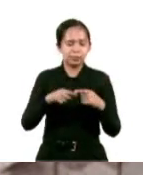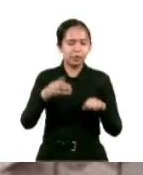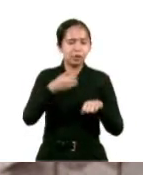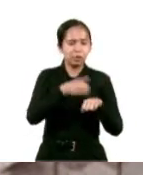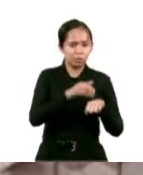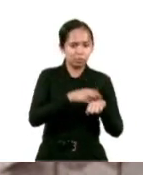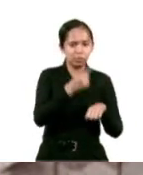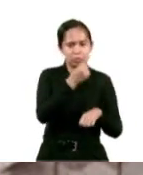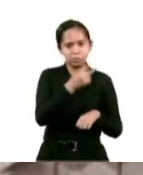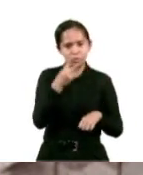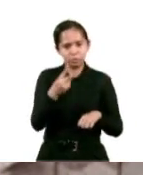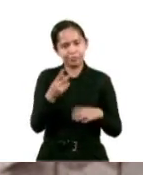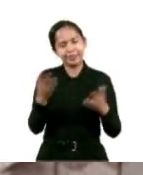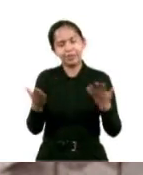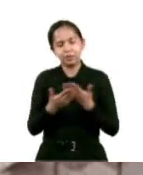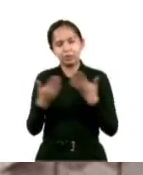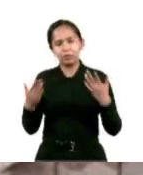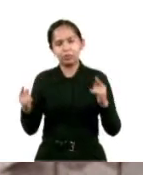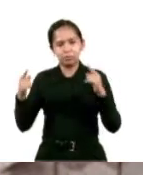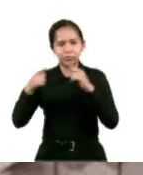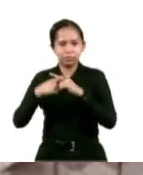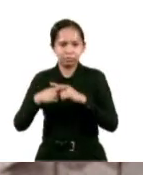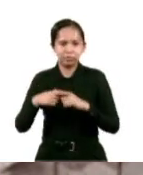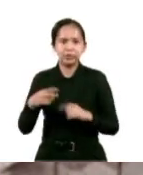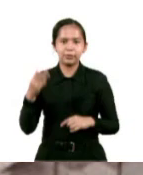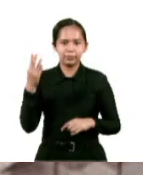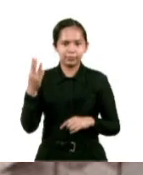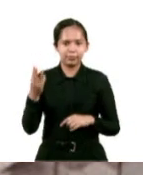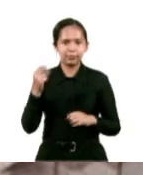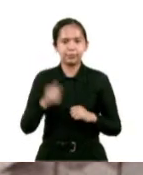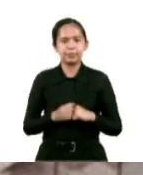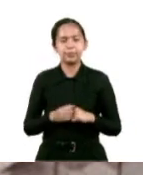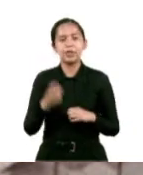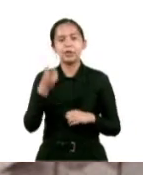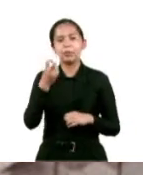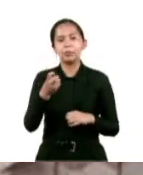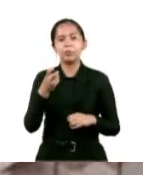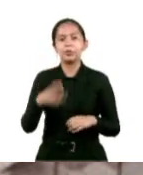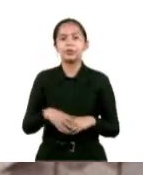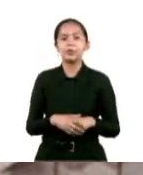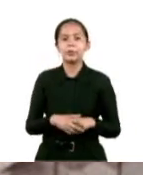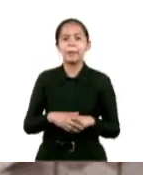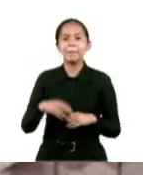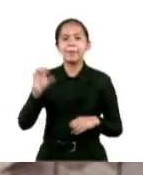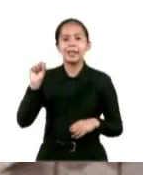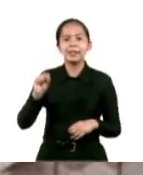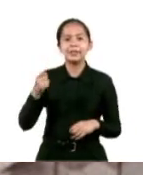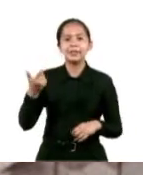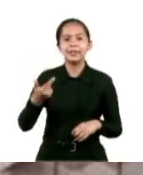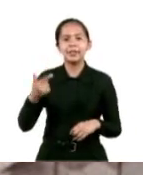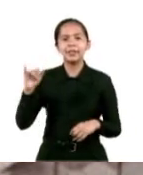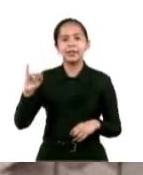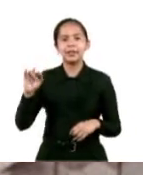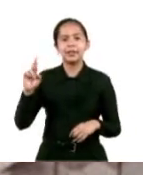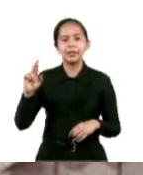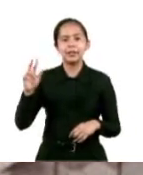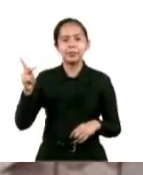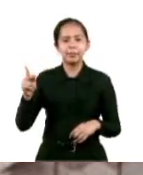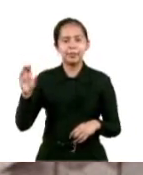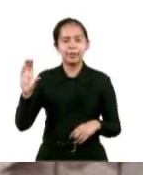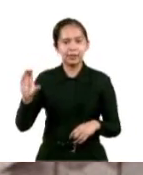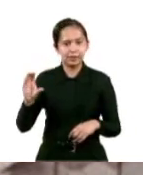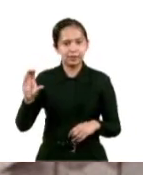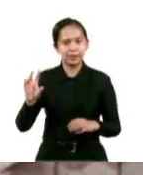2, razón por la cual ha sido rechazado por la Secretaría de Gestión Integral de Riesgos y Protección